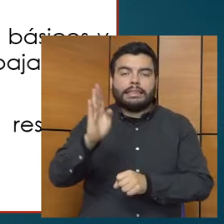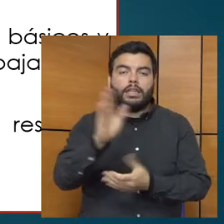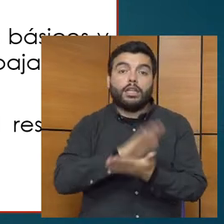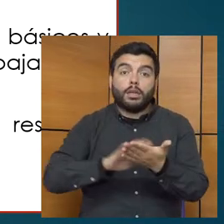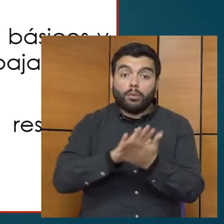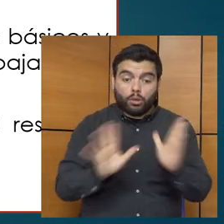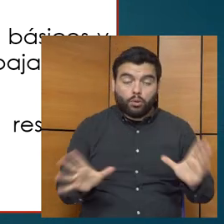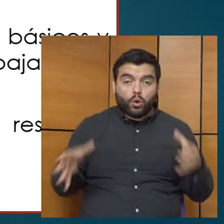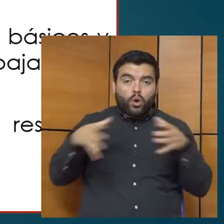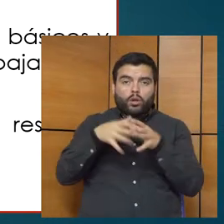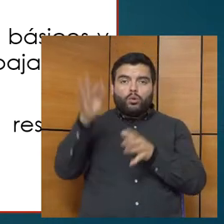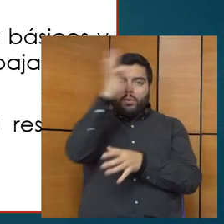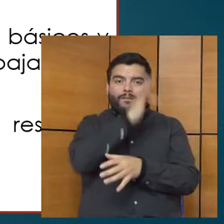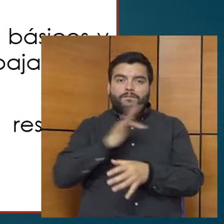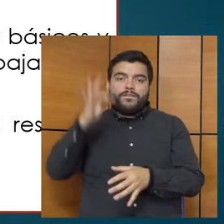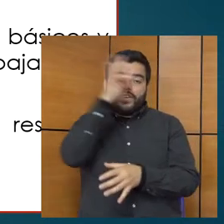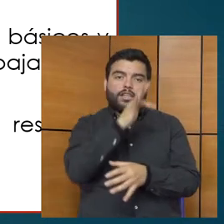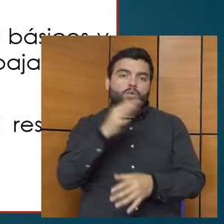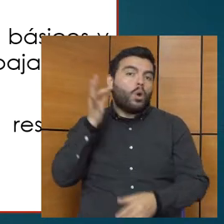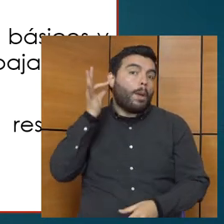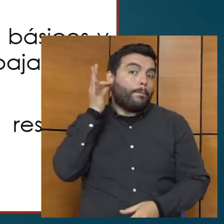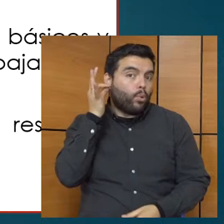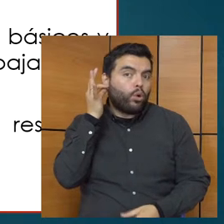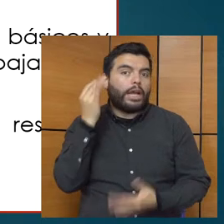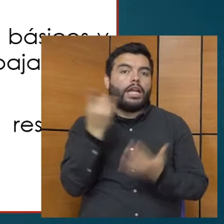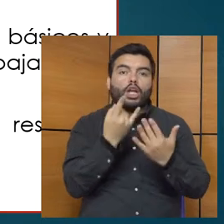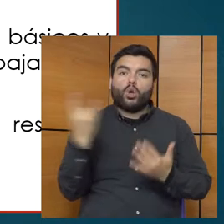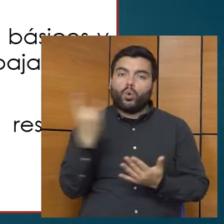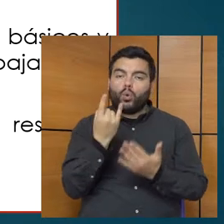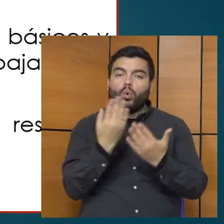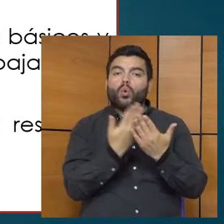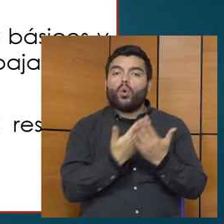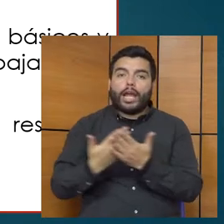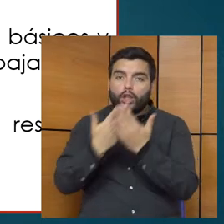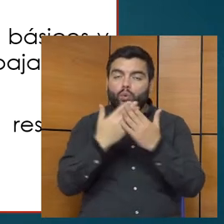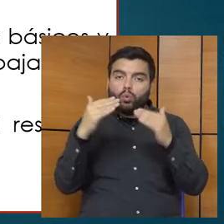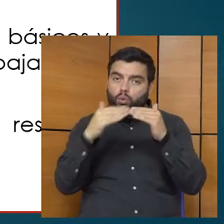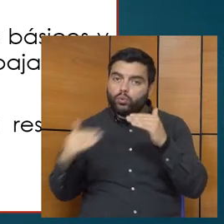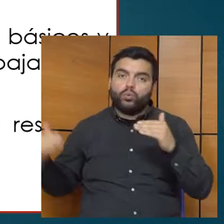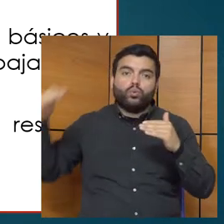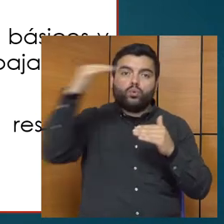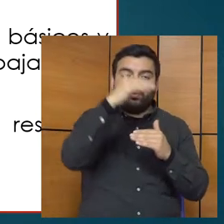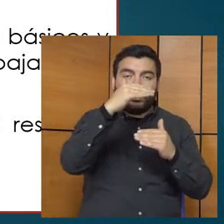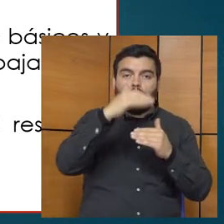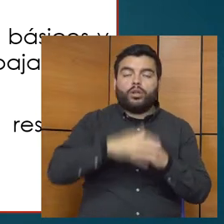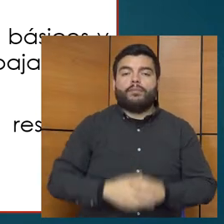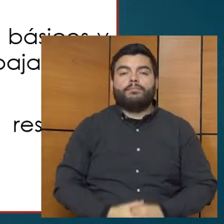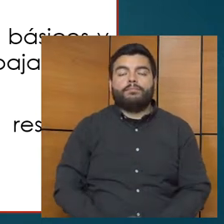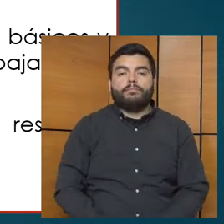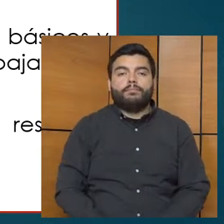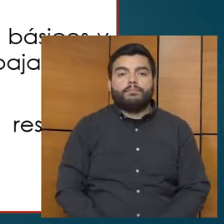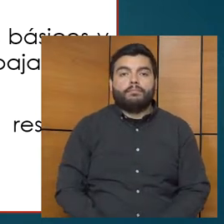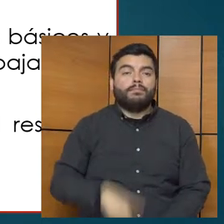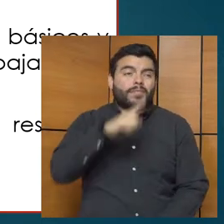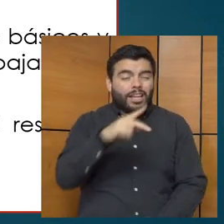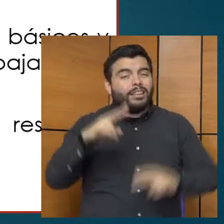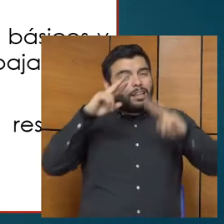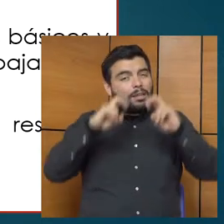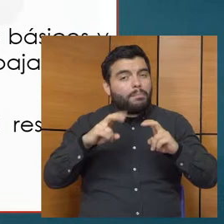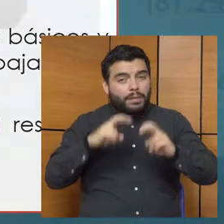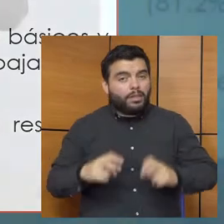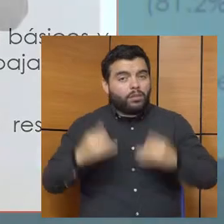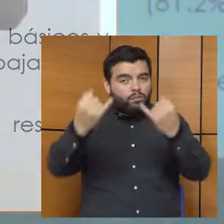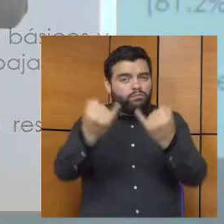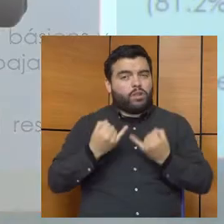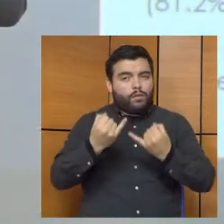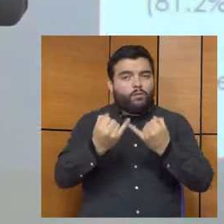un grupo que destaca con respecto al resto, que son mujeres con estudios superiores, que tienen un uso bastante mayor que el resto de grupos, ¿no? Este análisis nos da una información